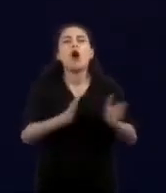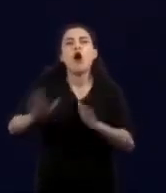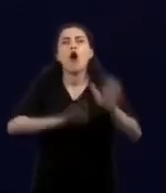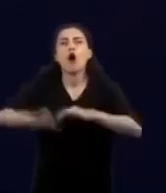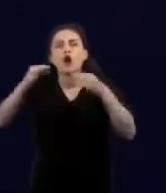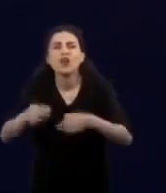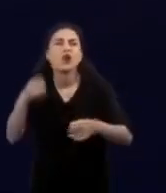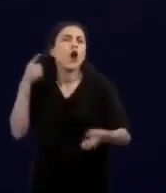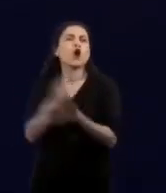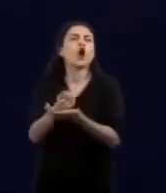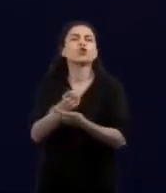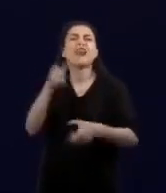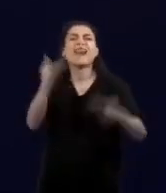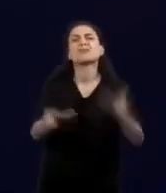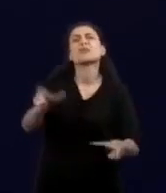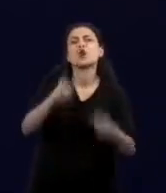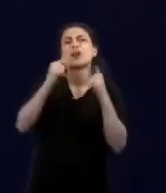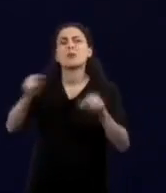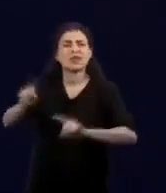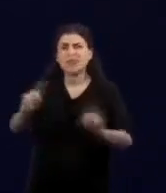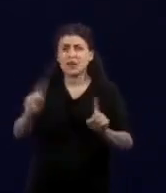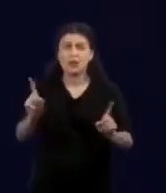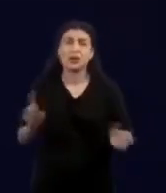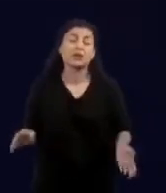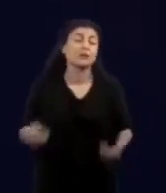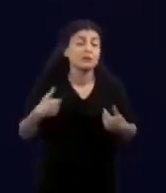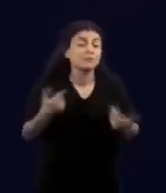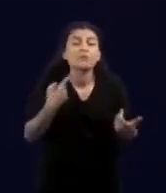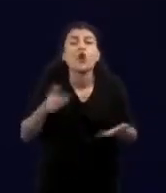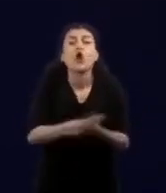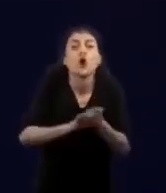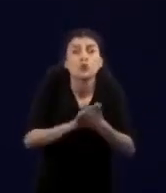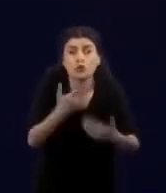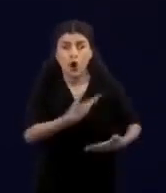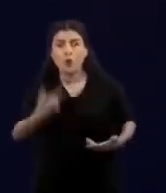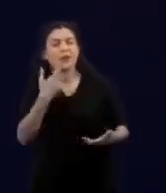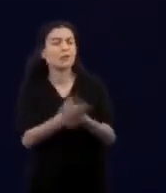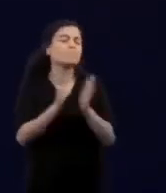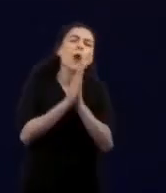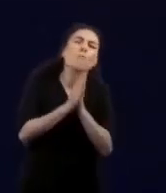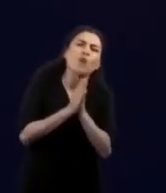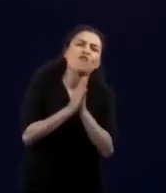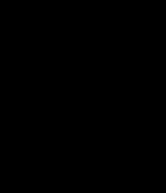un delito. Que además, lo que podemos hacer es pedirles por favor que se corran de la calle a ver si se corren, ¿no? Eso es lo que plantea.